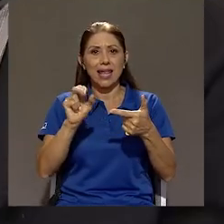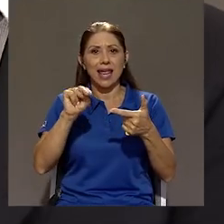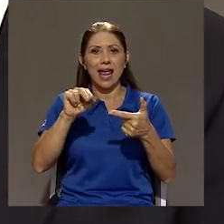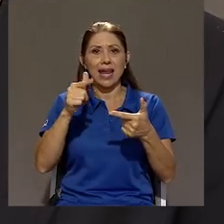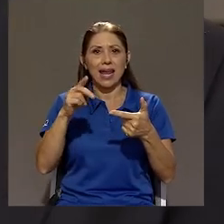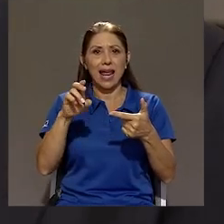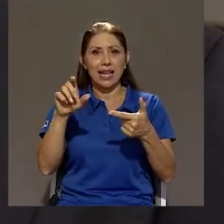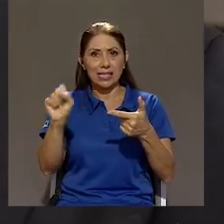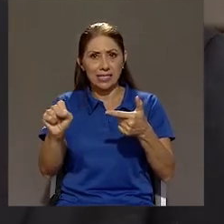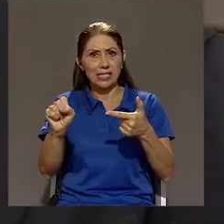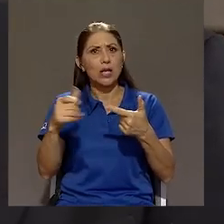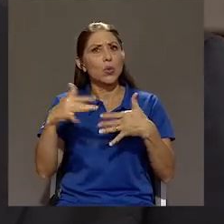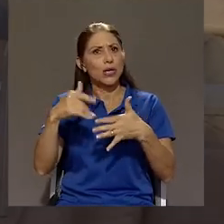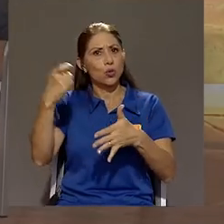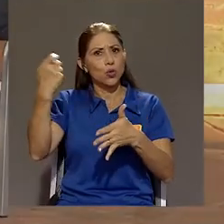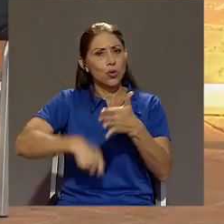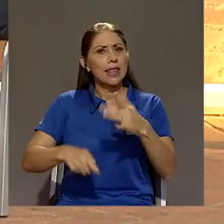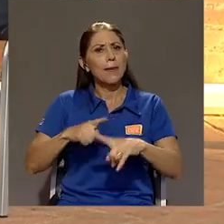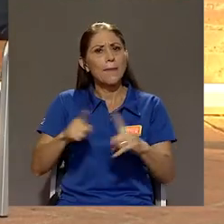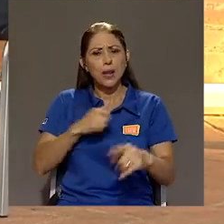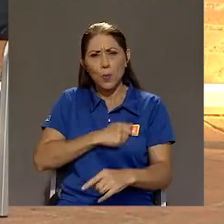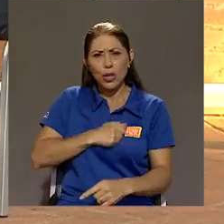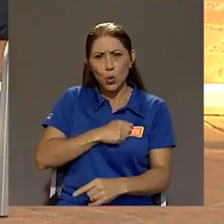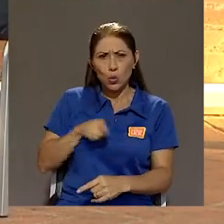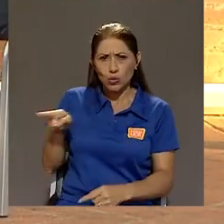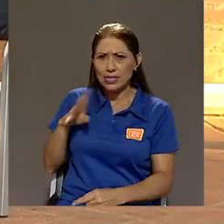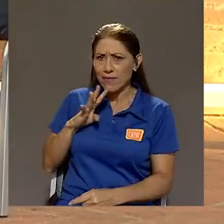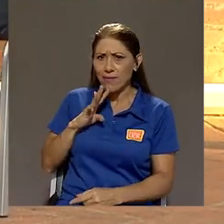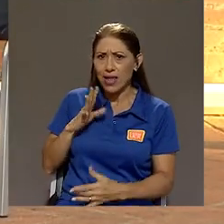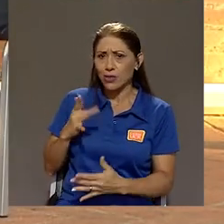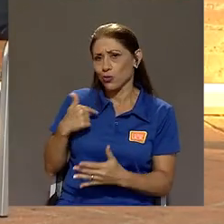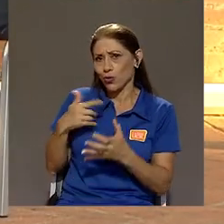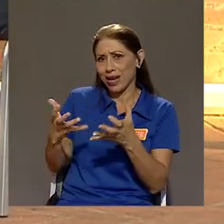perdón, usted estaba hablando, don Adolfo, y quería dar